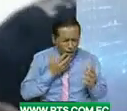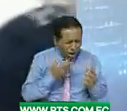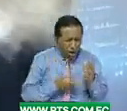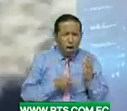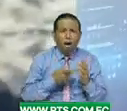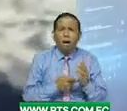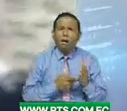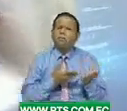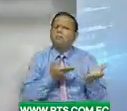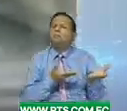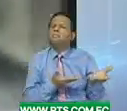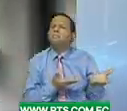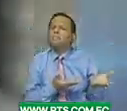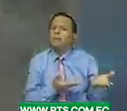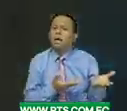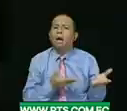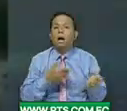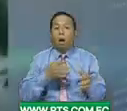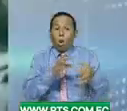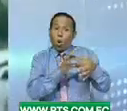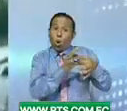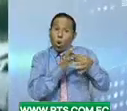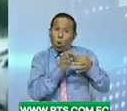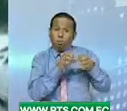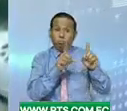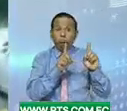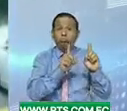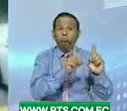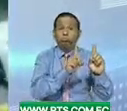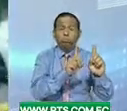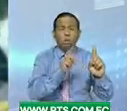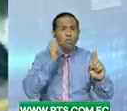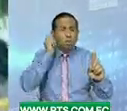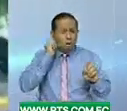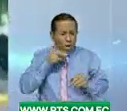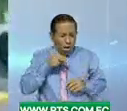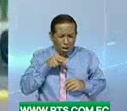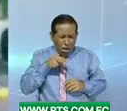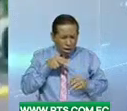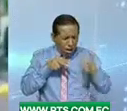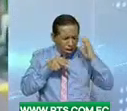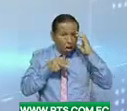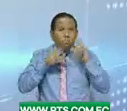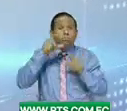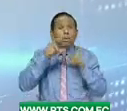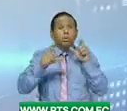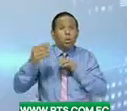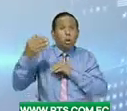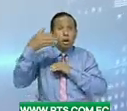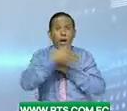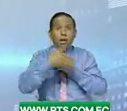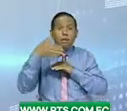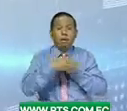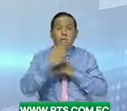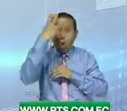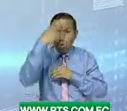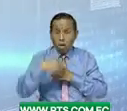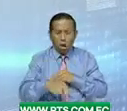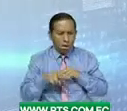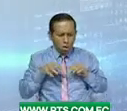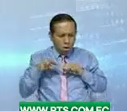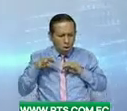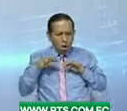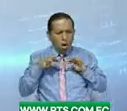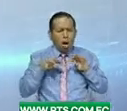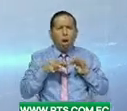El crimen desequilibró a su acompañante y dejó absortos a huéspedes y demás en un hotel de Guayaquil. Acaban